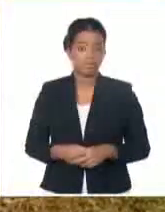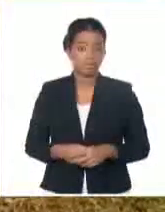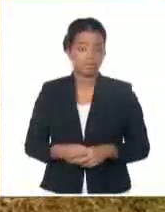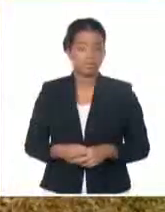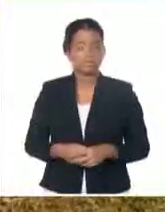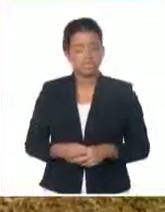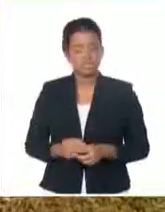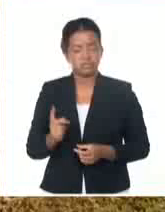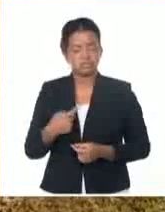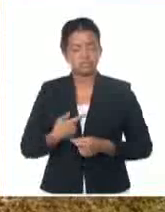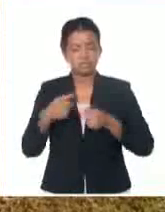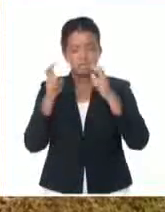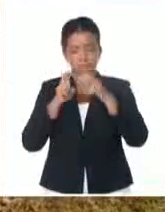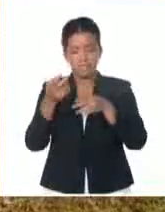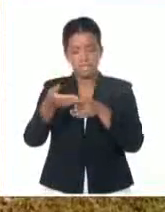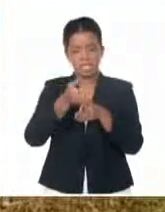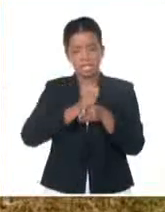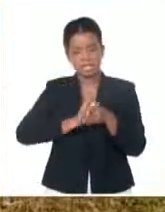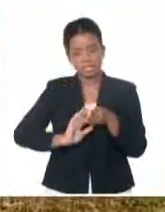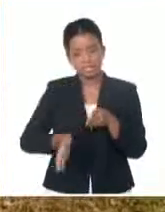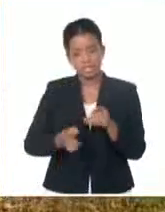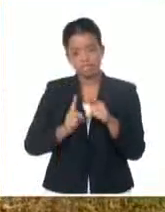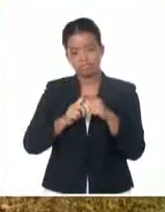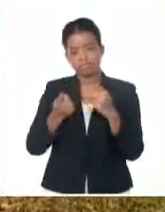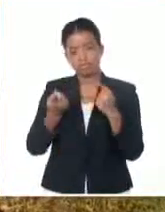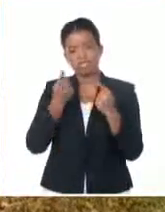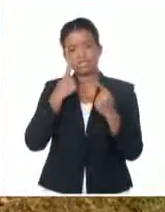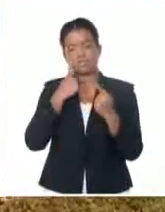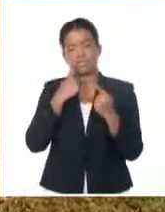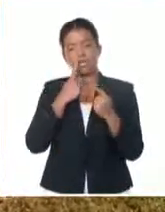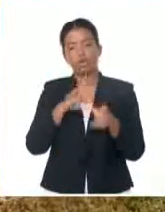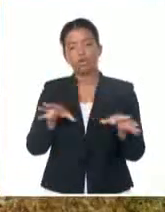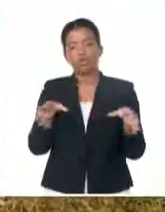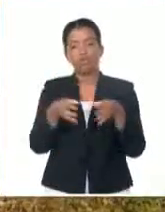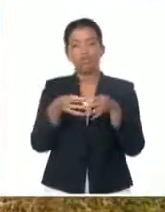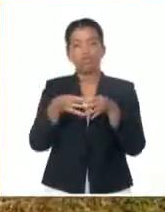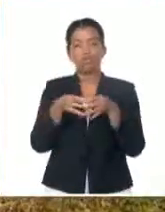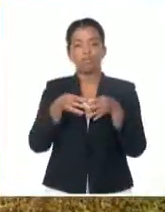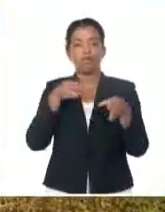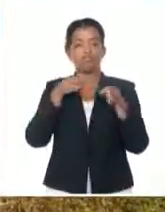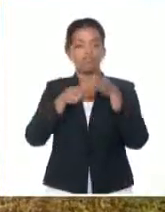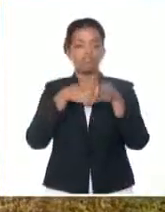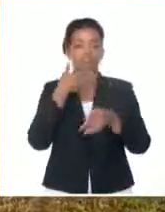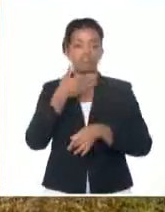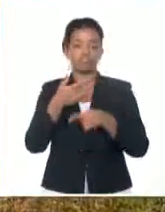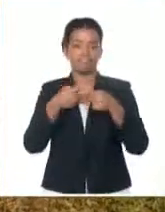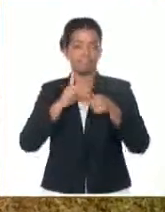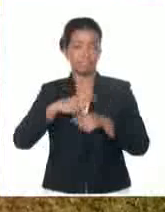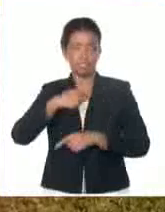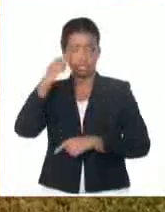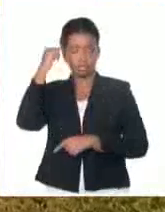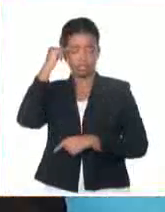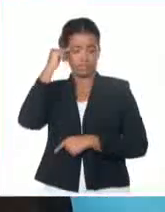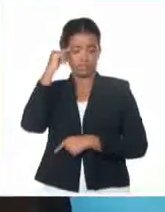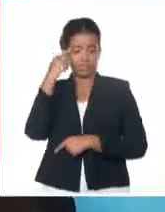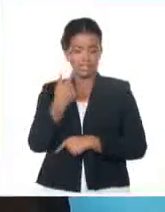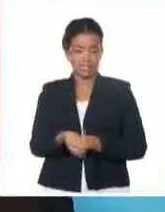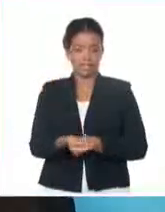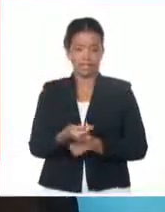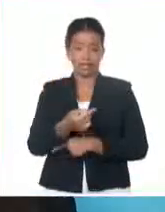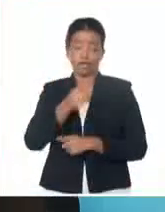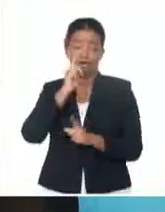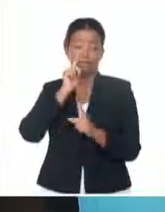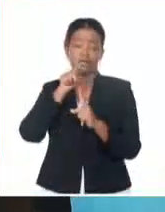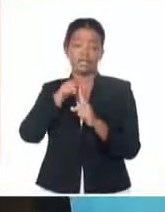tipo de competencias, vemos que hay un gran nivel por parte de los equipos participantes, pero bueno, la mentalidad de nosotros siempre va con el objetivo de hacer